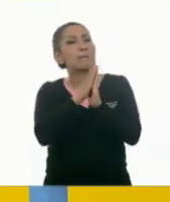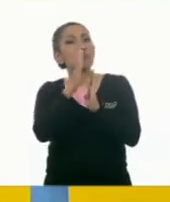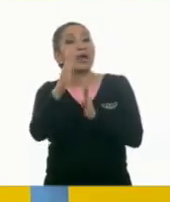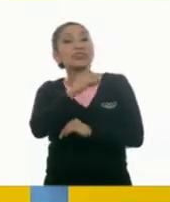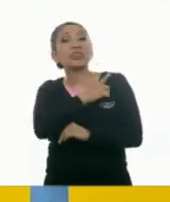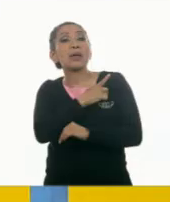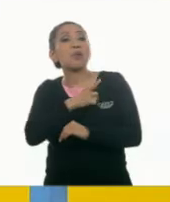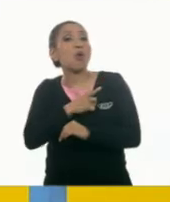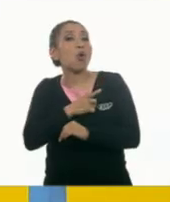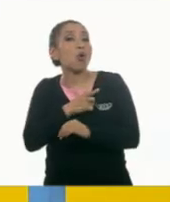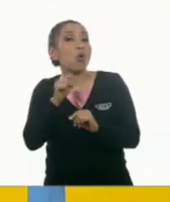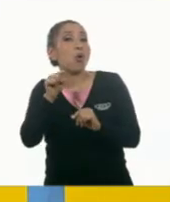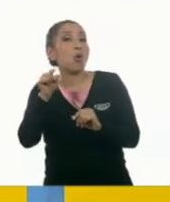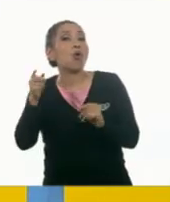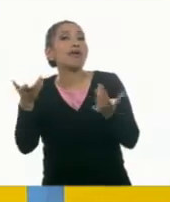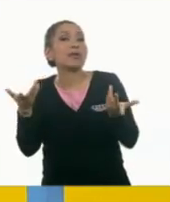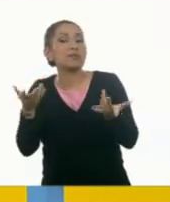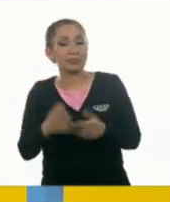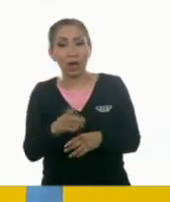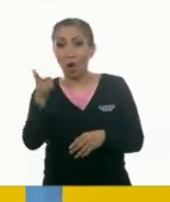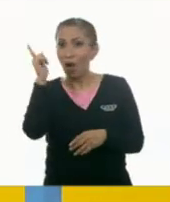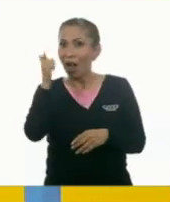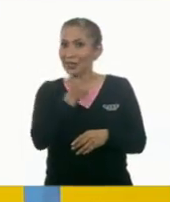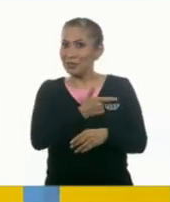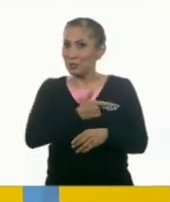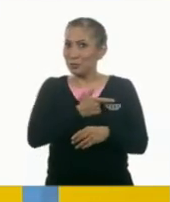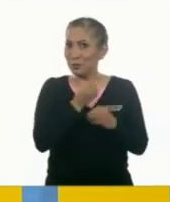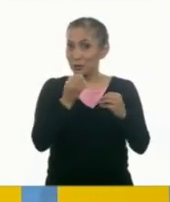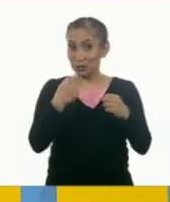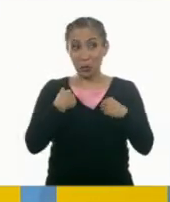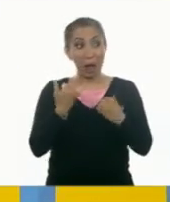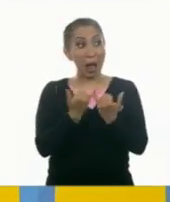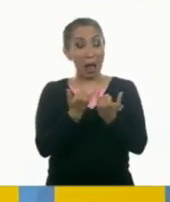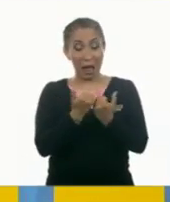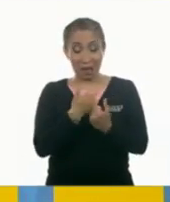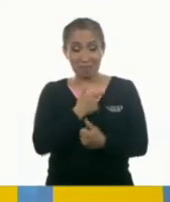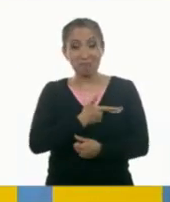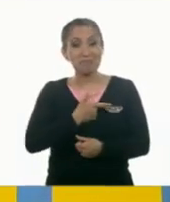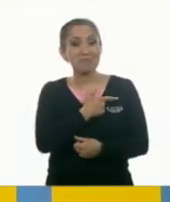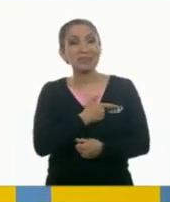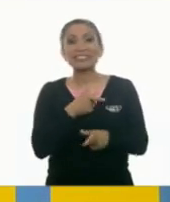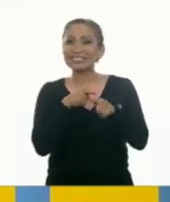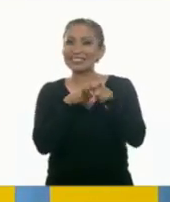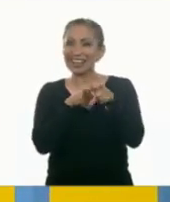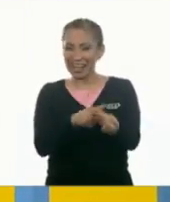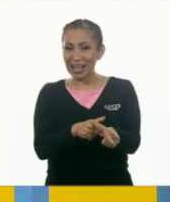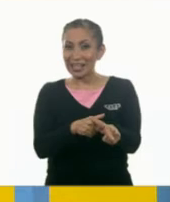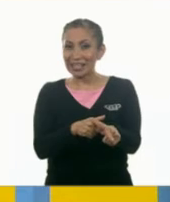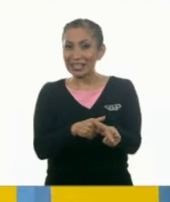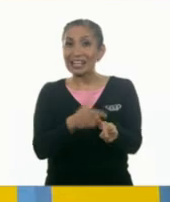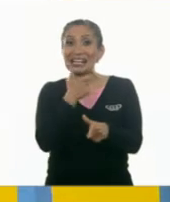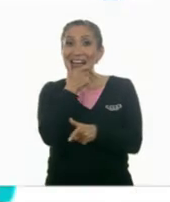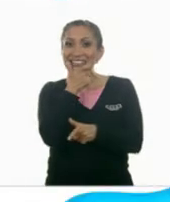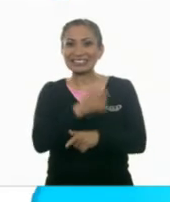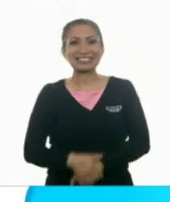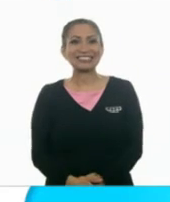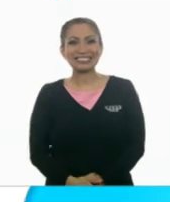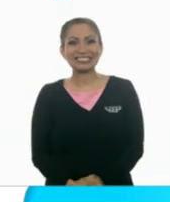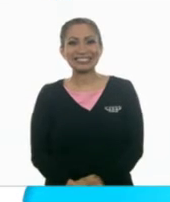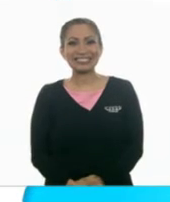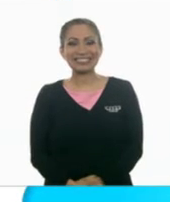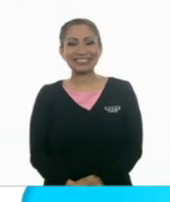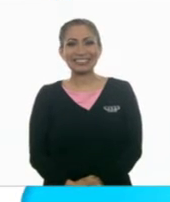biblioteca debemos. Espero lo hayan disfrutado tanto como nosotros. Continuamos con inglés.